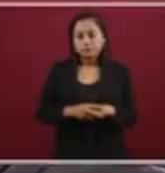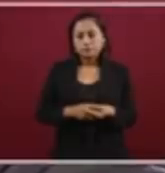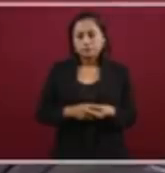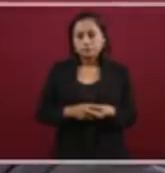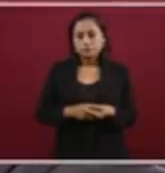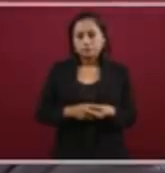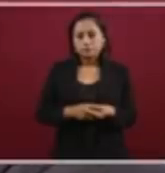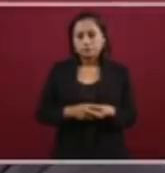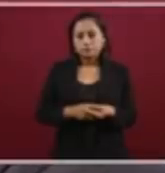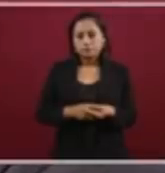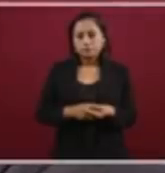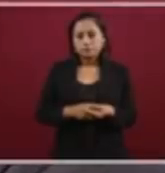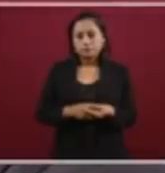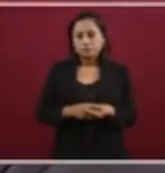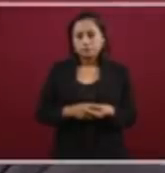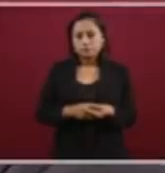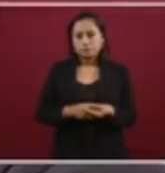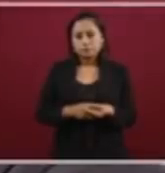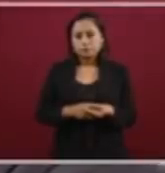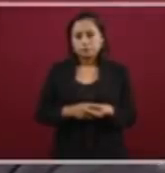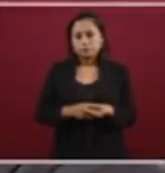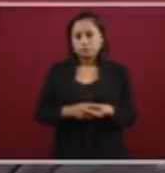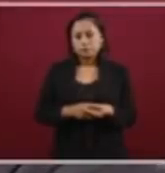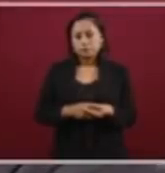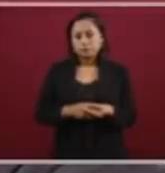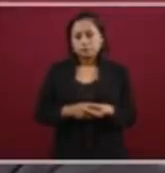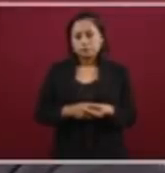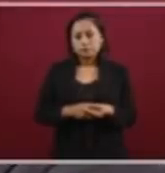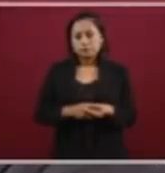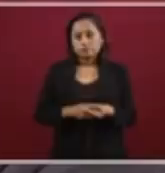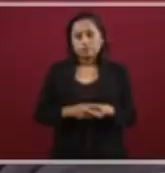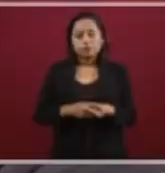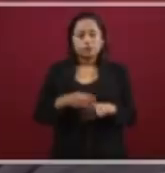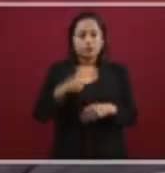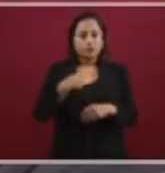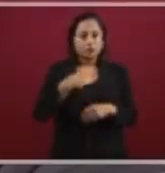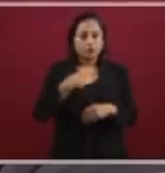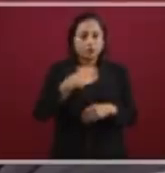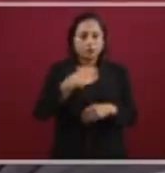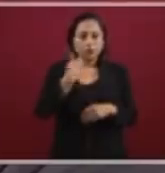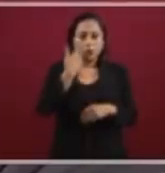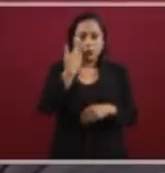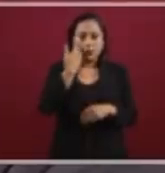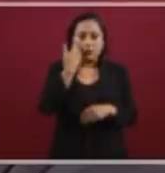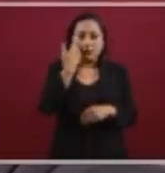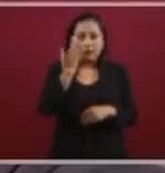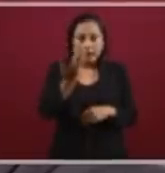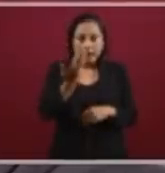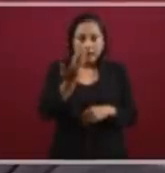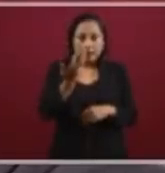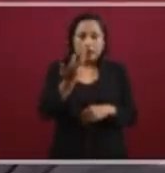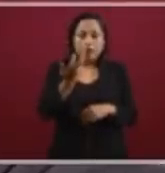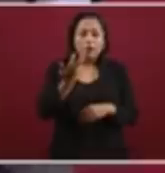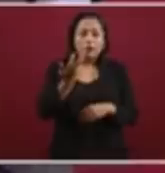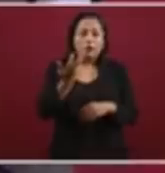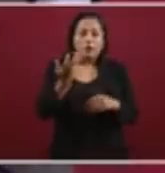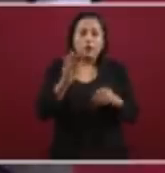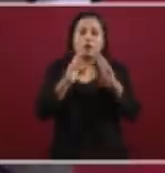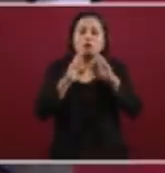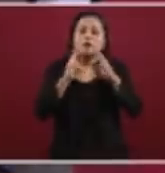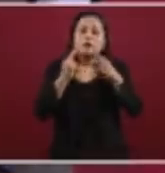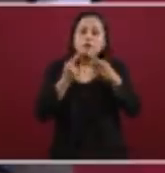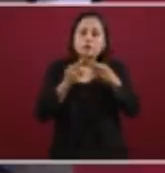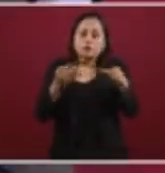de todo el gobierno de todo el sexo quiero que sean pocas para